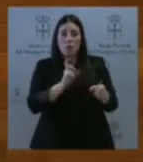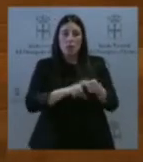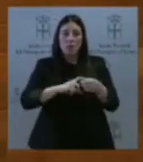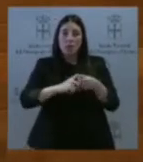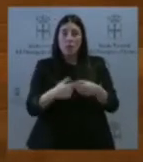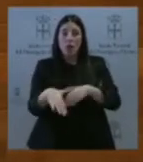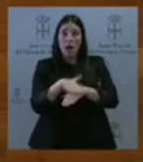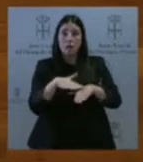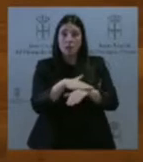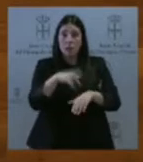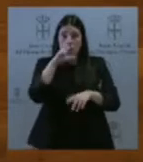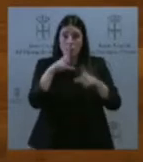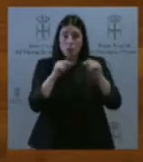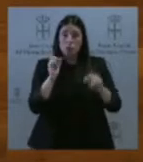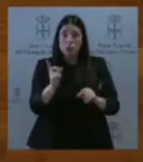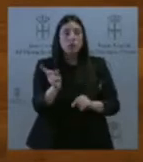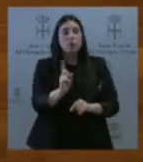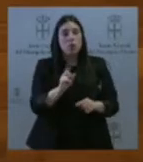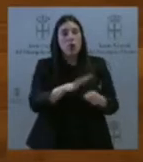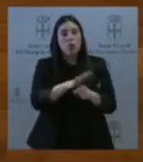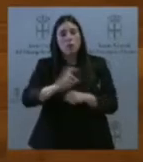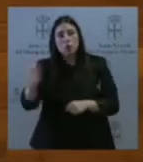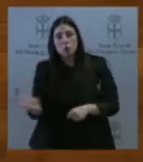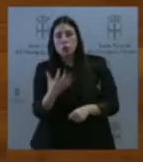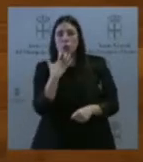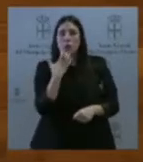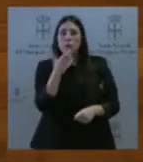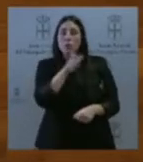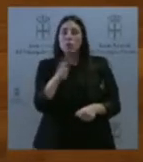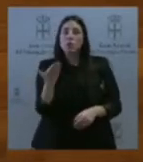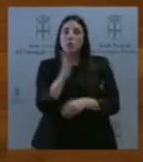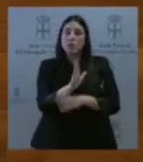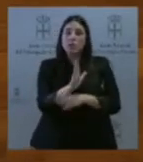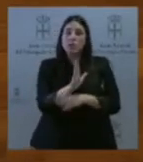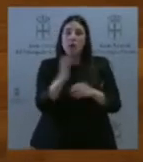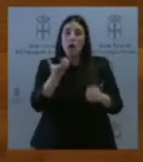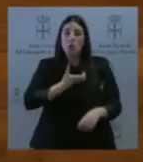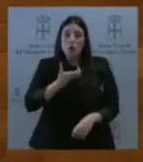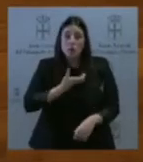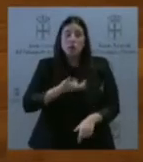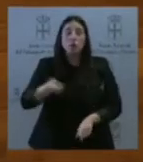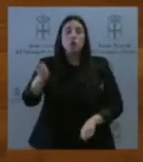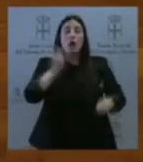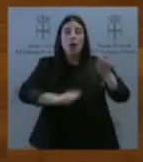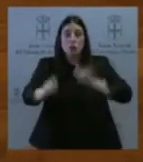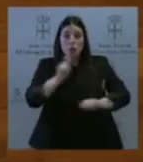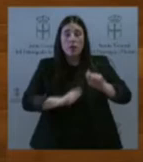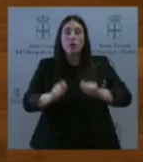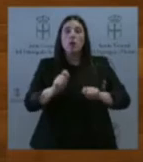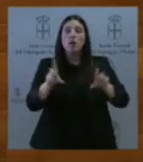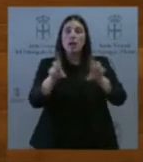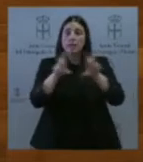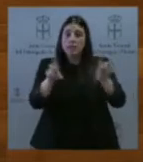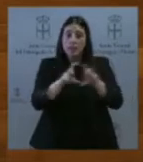son representantes de ayuntamientos, de asociaciones y entidades de carácter ciudadano, colegios profesionales, la Diócesis de Uvieu,